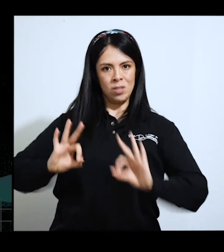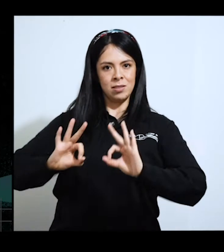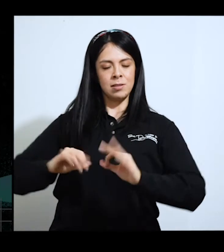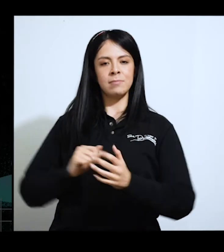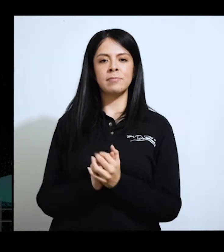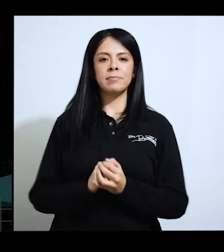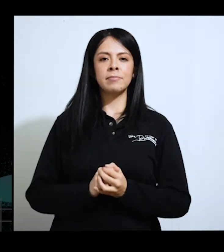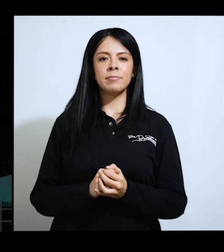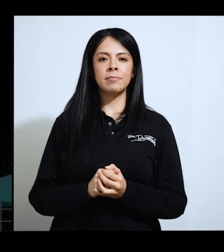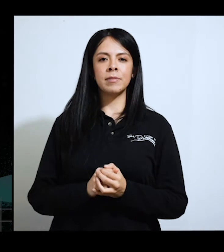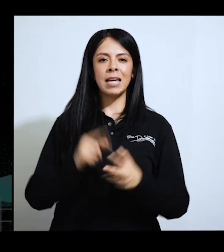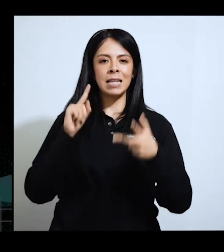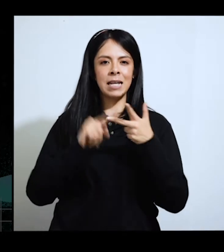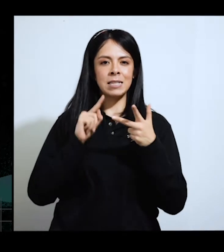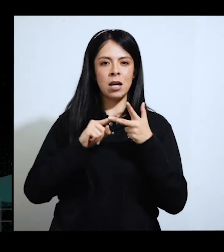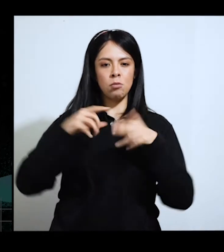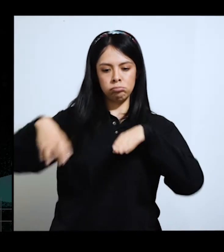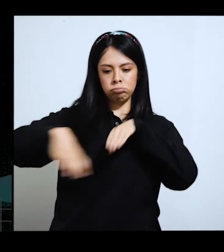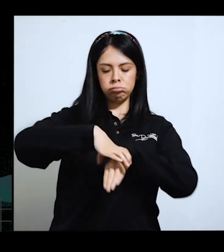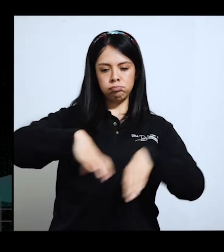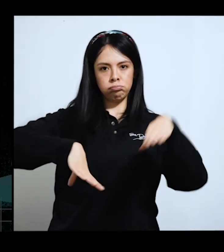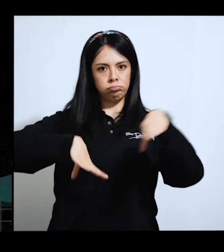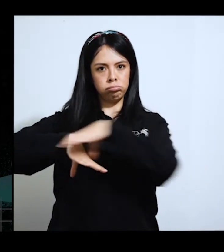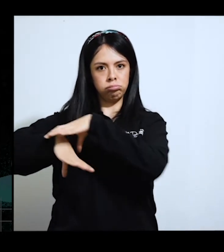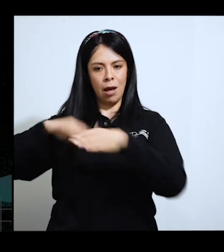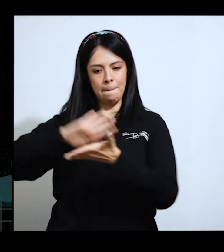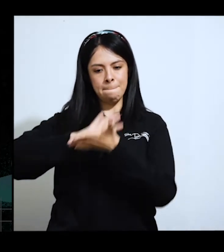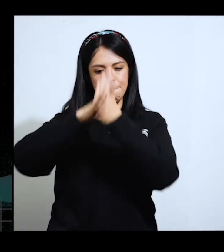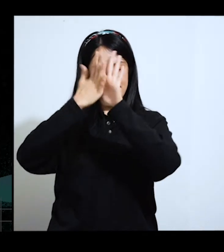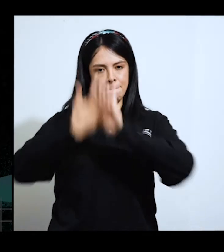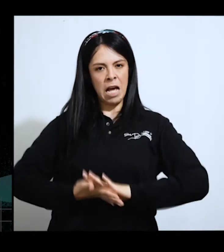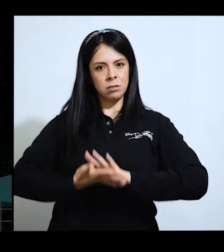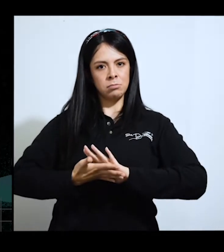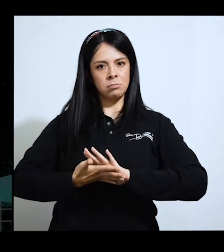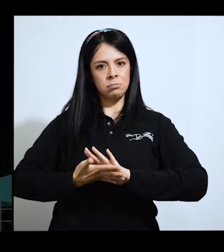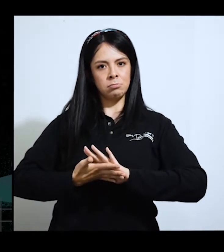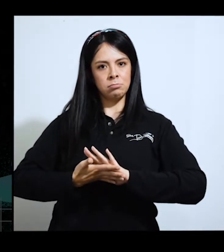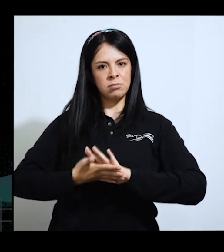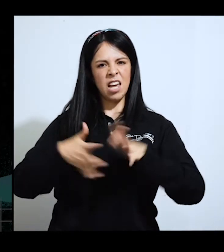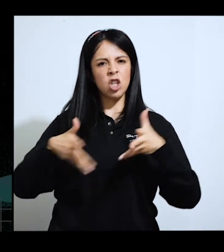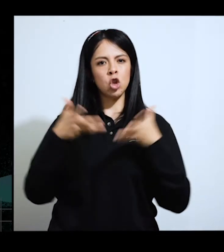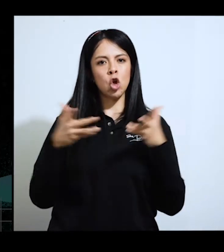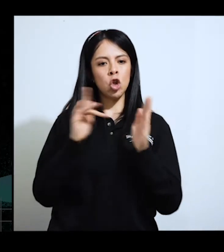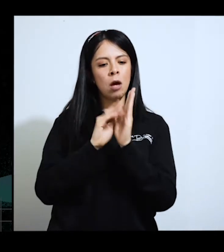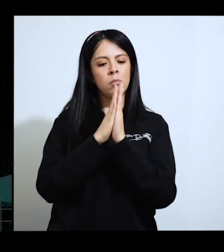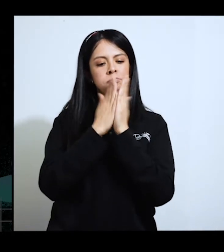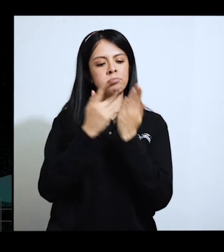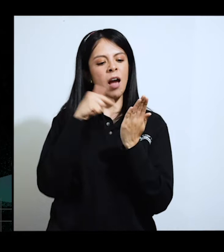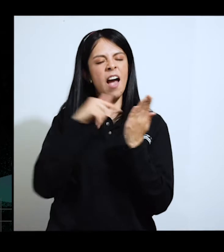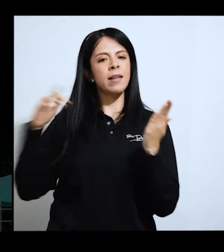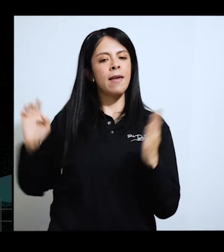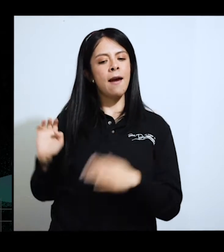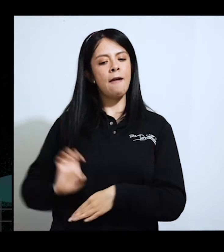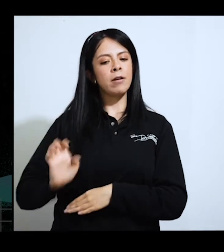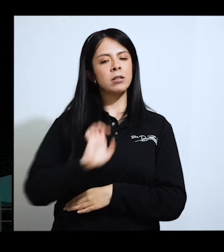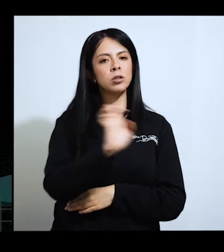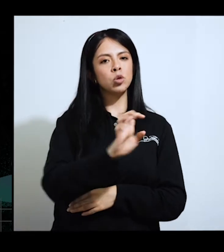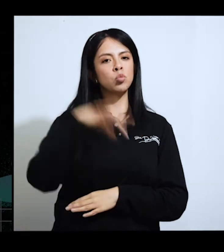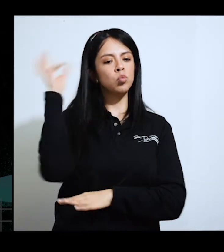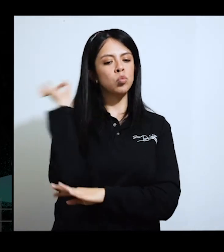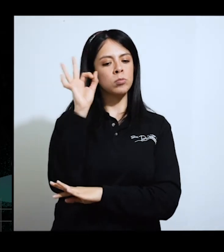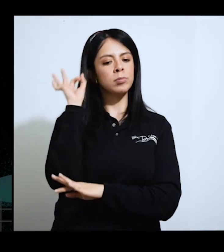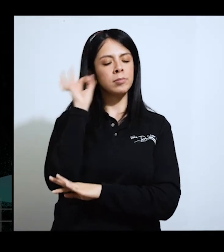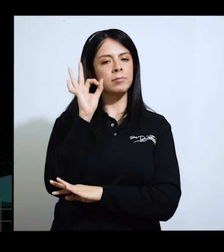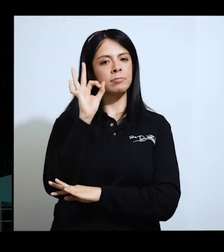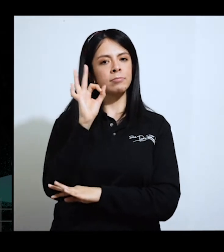Pónganse como calzado la paz que proviene de las buenas nuevas del evangelio que ustedes predican, a